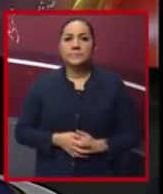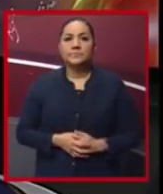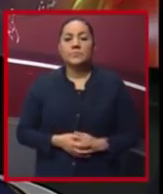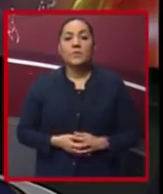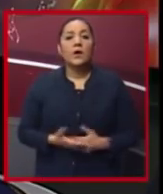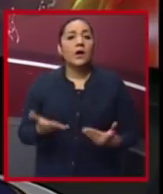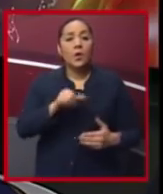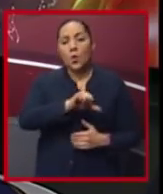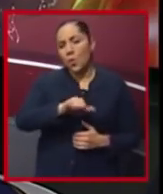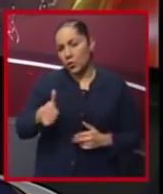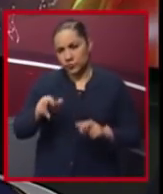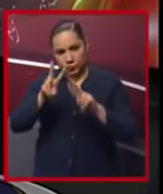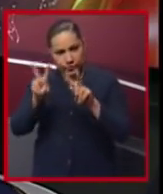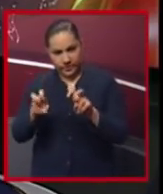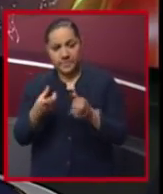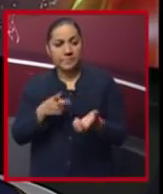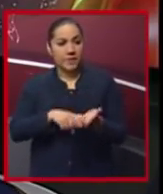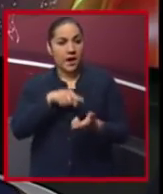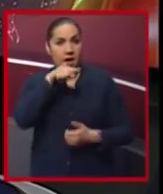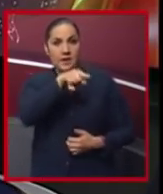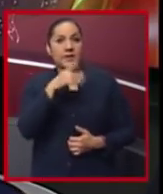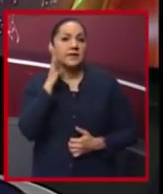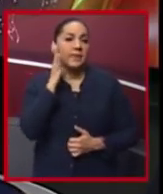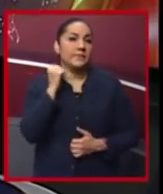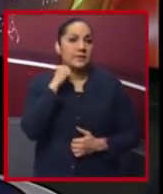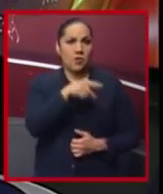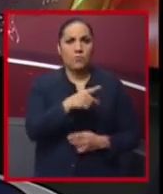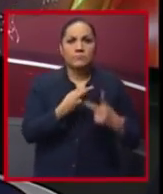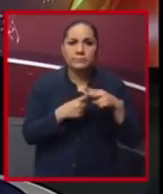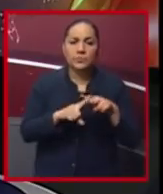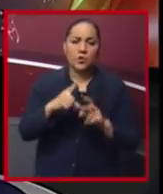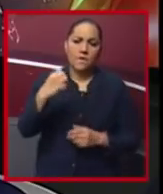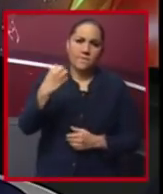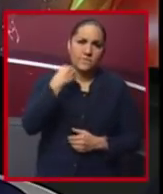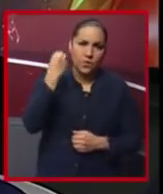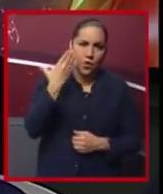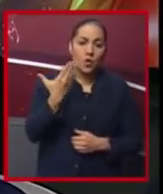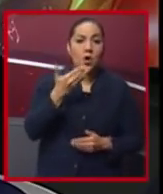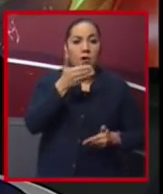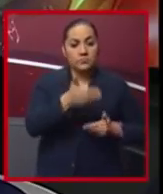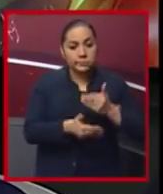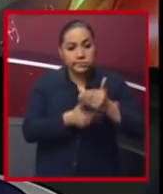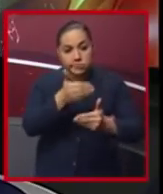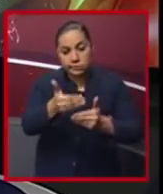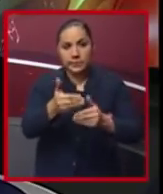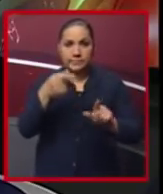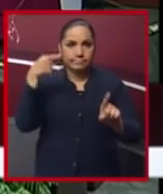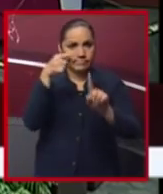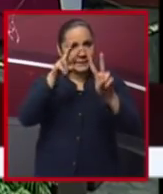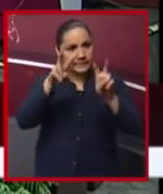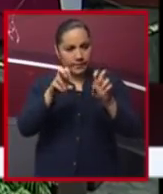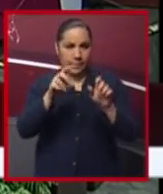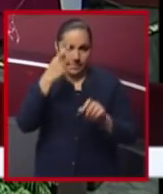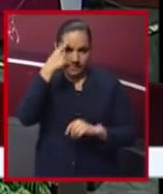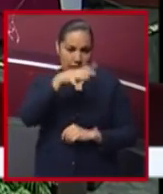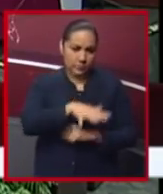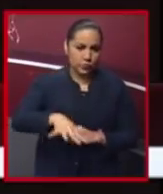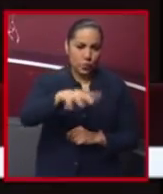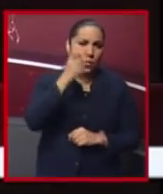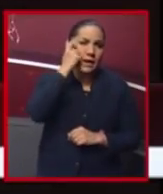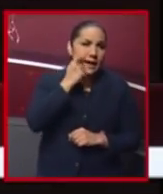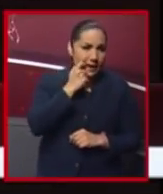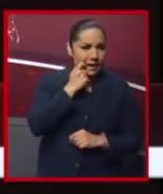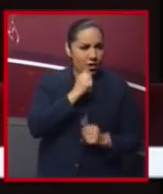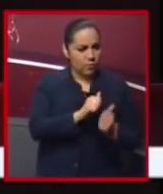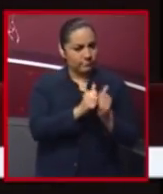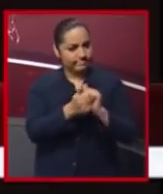Bueno, y en otros asuntos también se inauguró allá en el Senado de la República el foro denominado Hacia una agenda de pacificación para Guerrero, evento organizado por la Comisión de Defensa